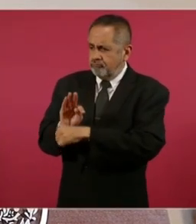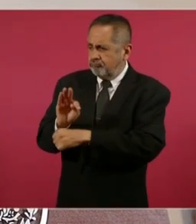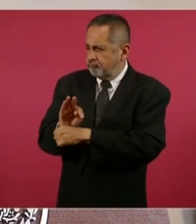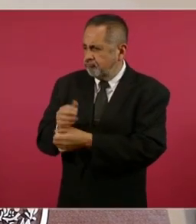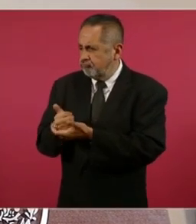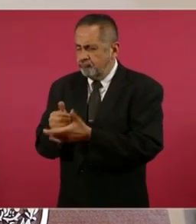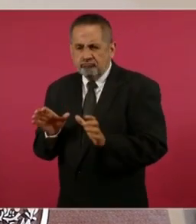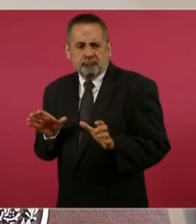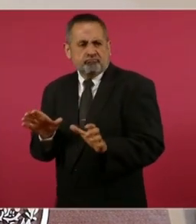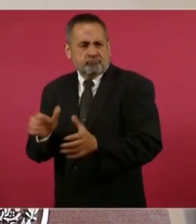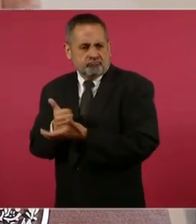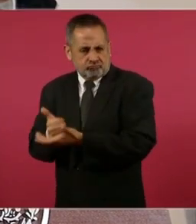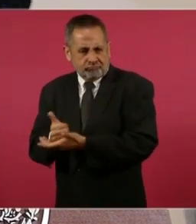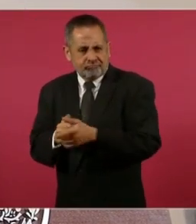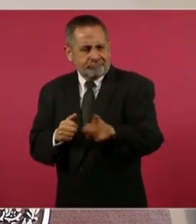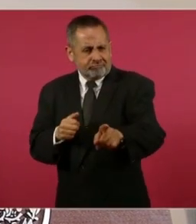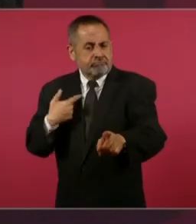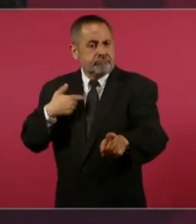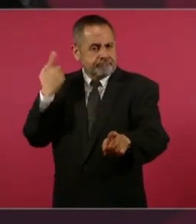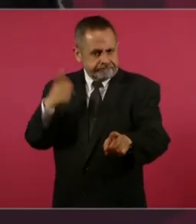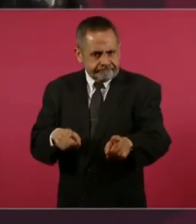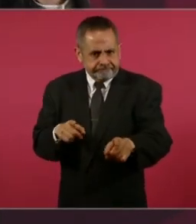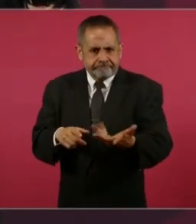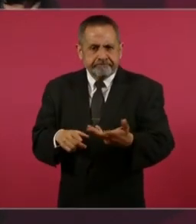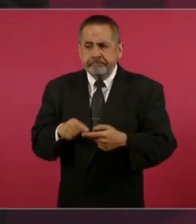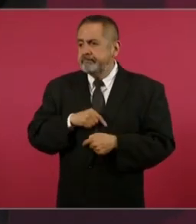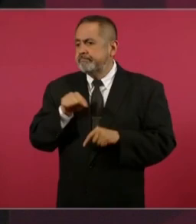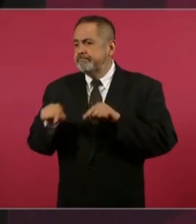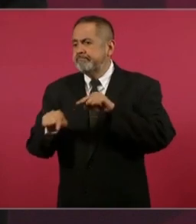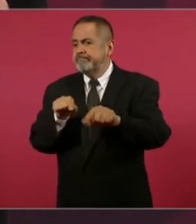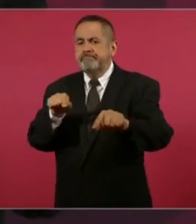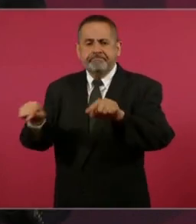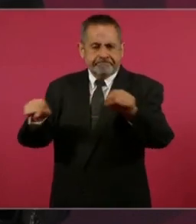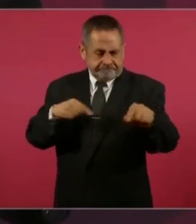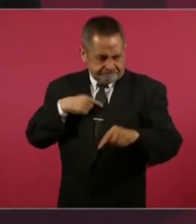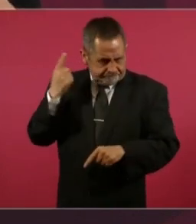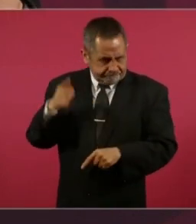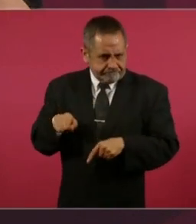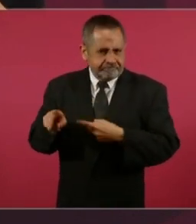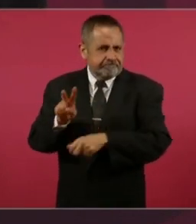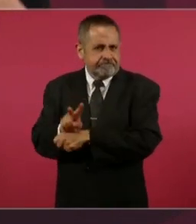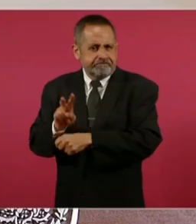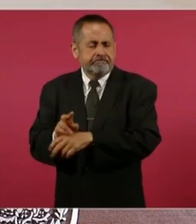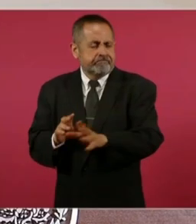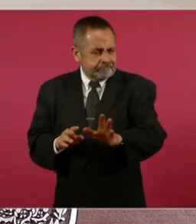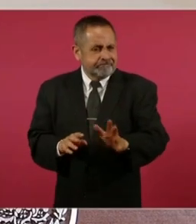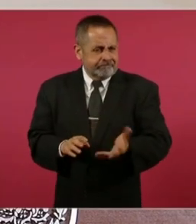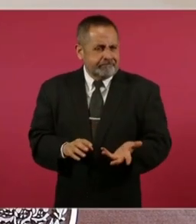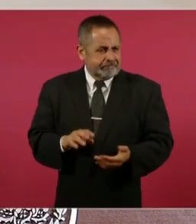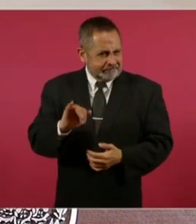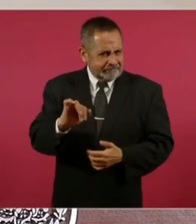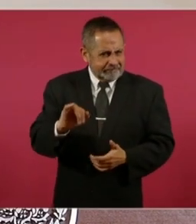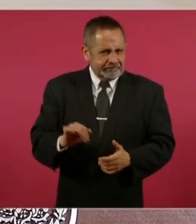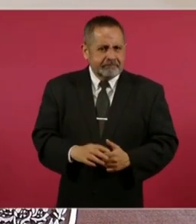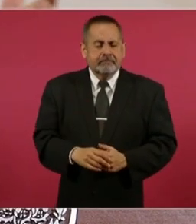la instrucción que tienen y están en todos lados y aquí les